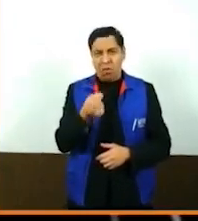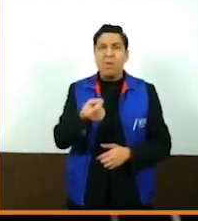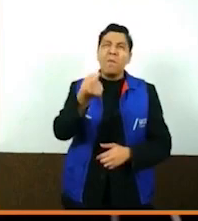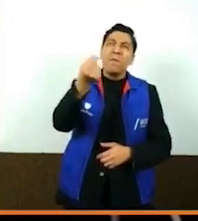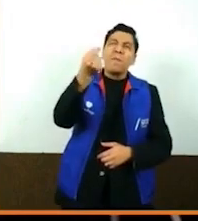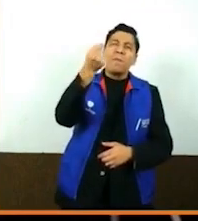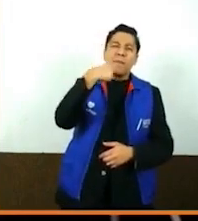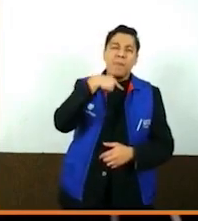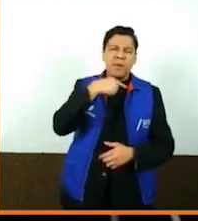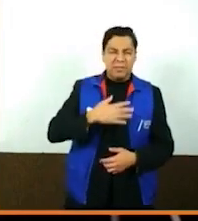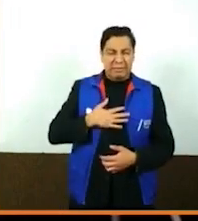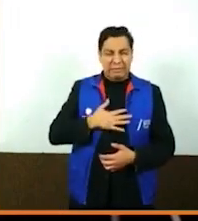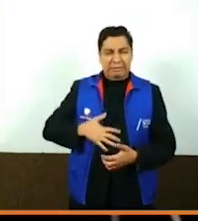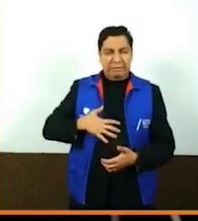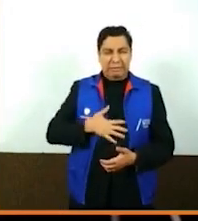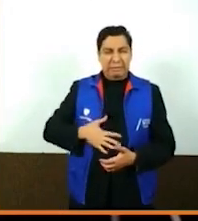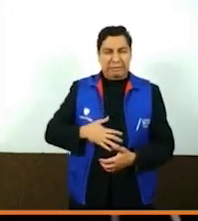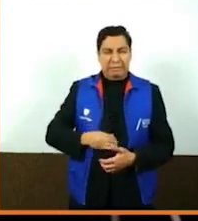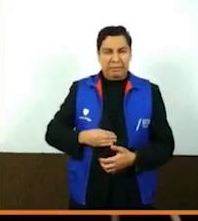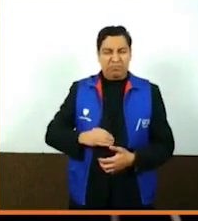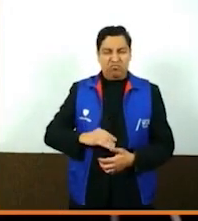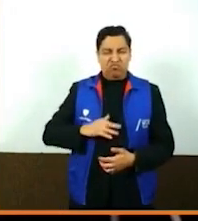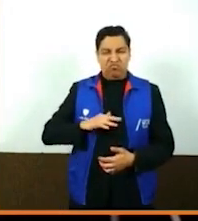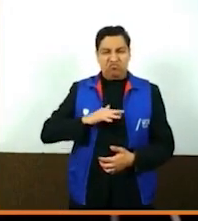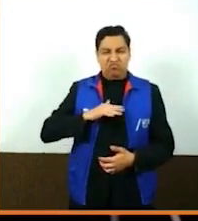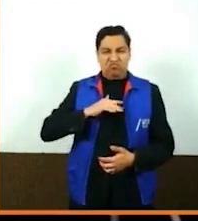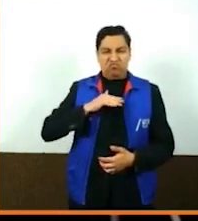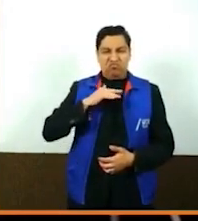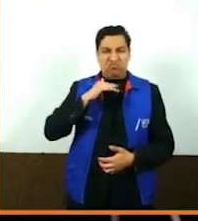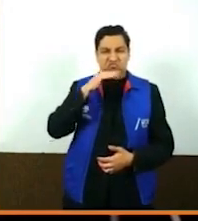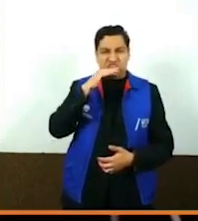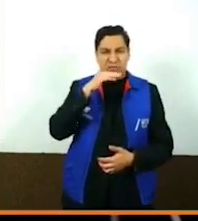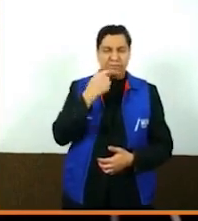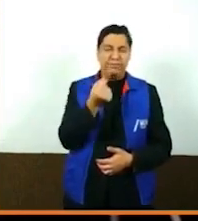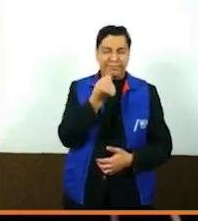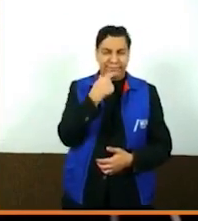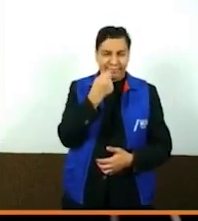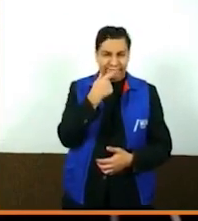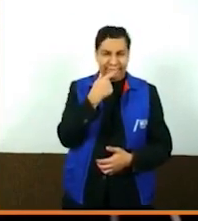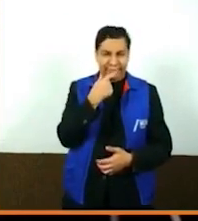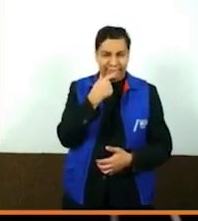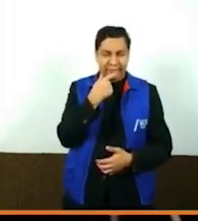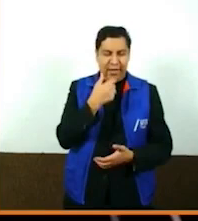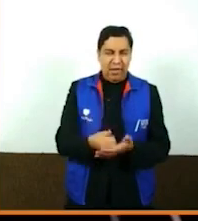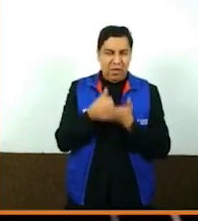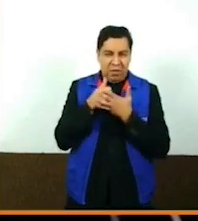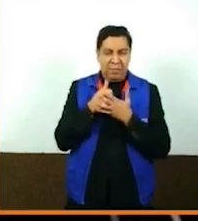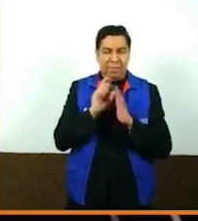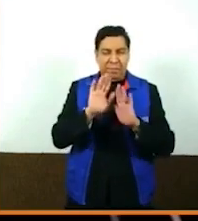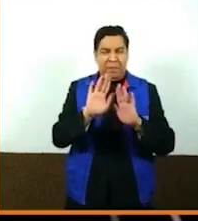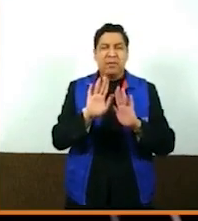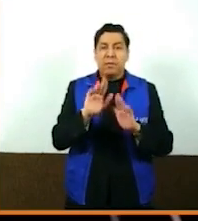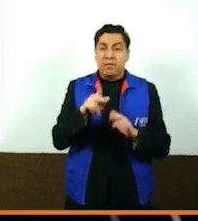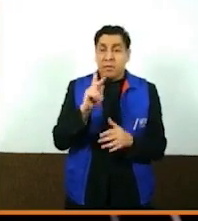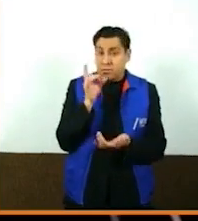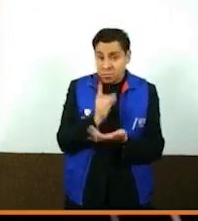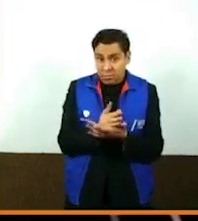de los tequilitas que se tomen. Vamos a agradecer mucho su preferencia. Pero la parte que no